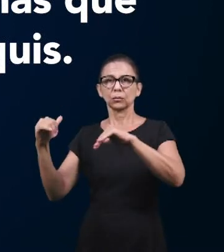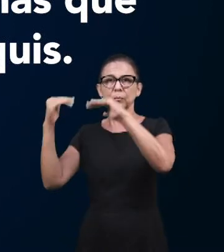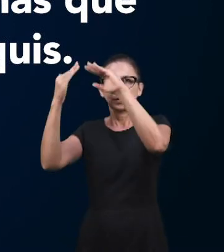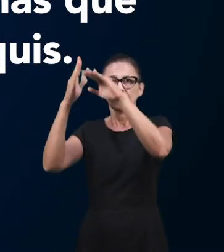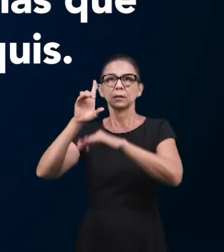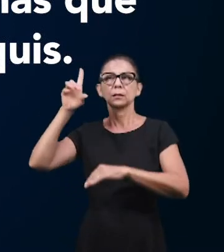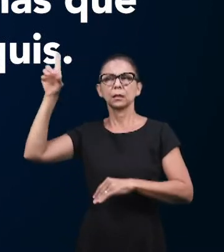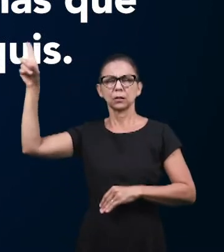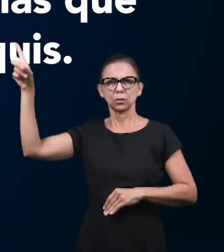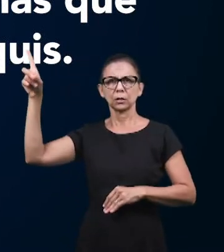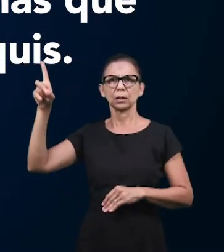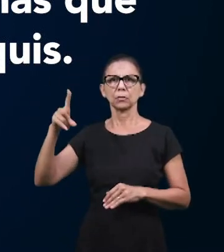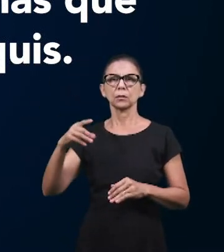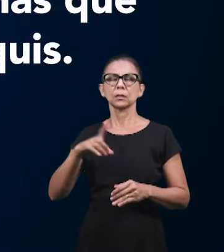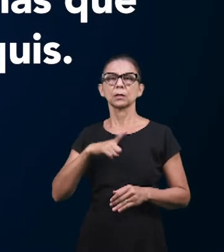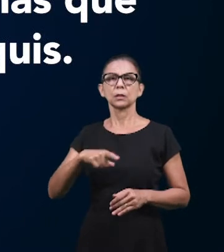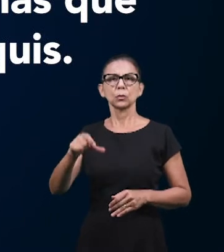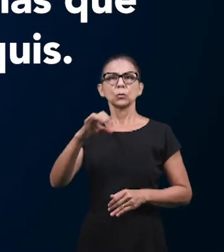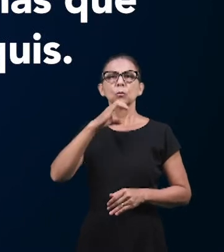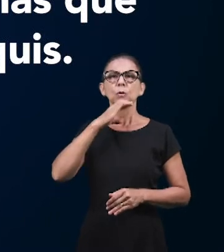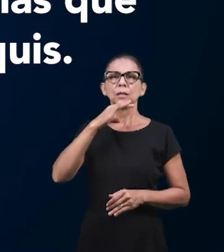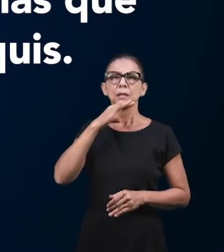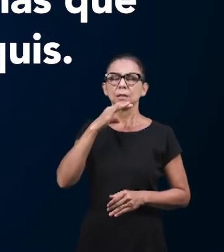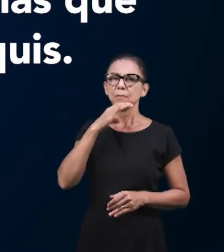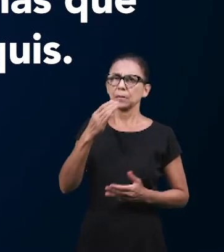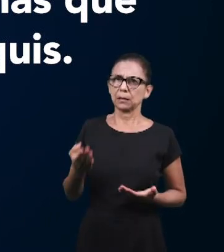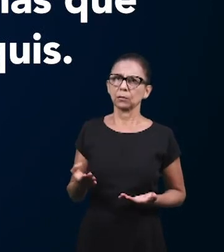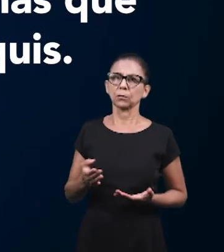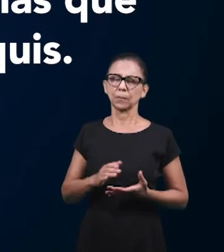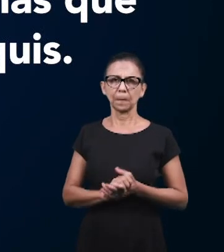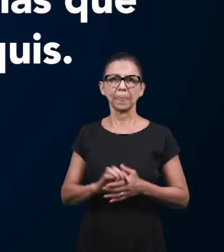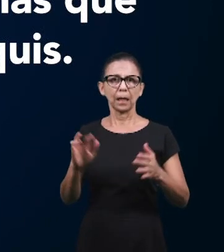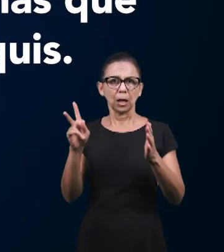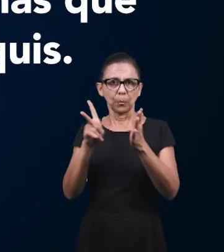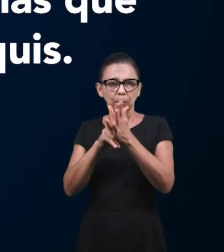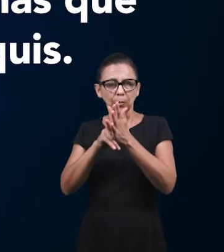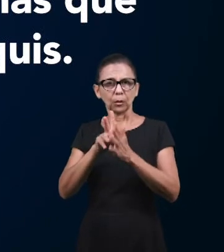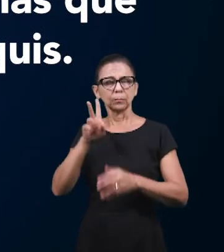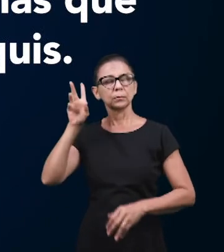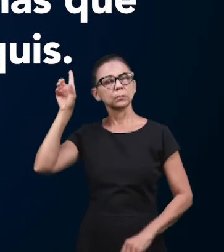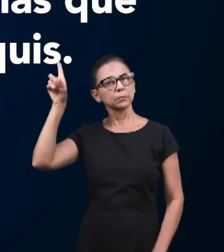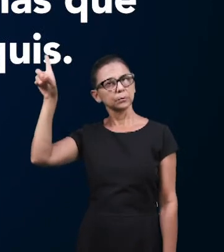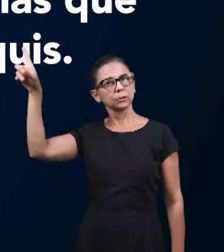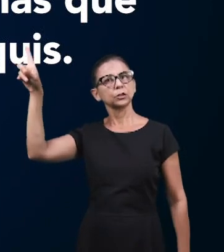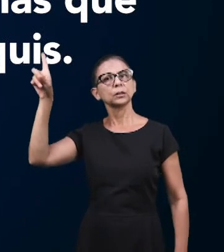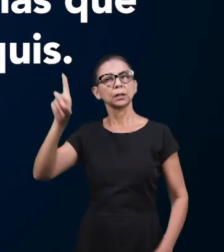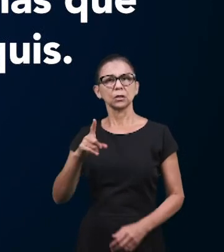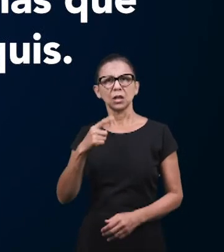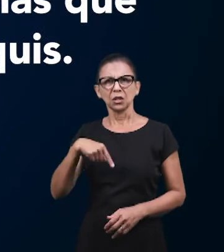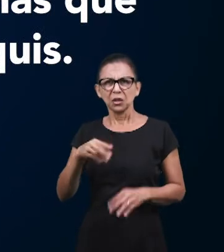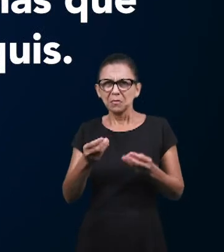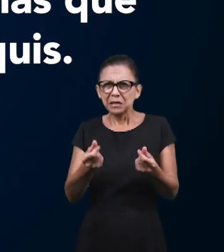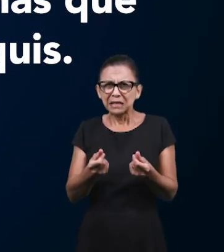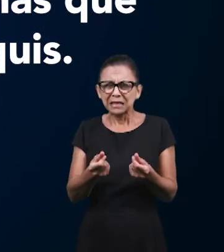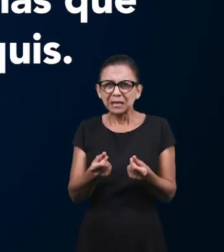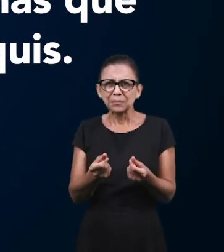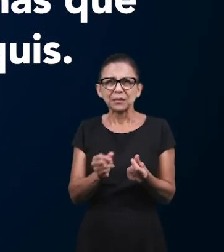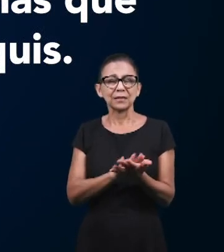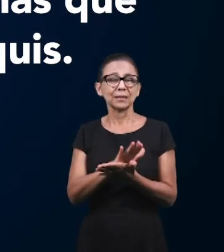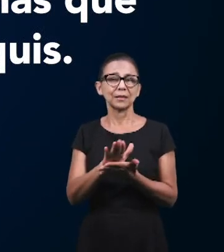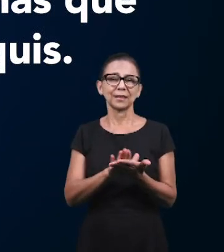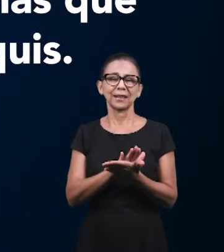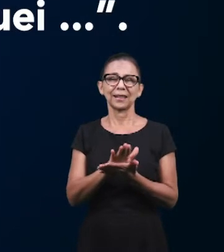antes de todo conocimiento. Y esto no depende de nosotros, no es que hayamos hecho algo para merecerlo, sino que el Señor